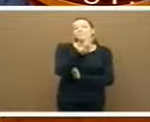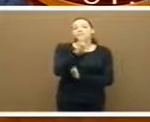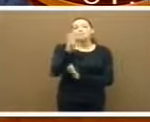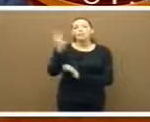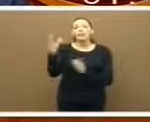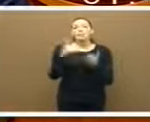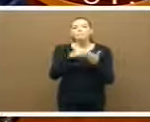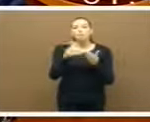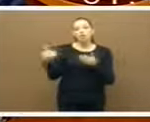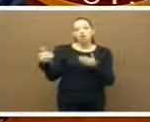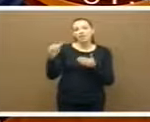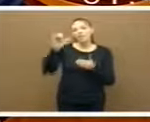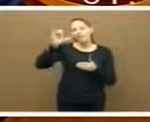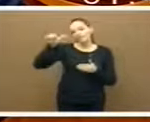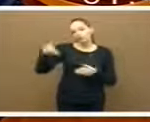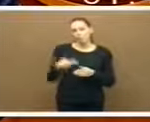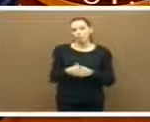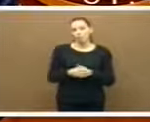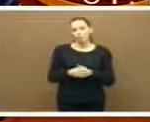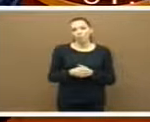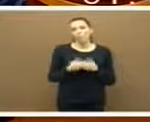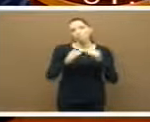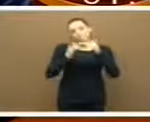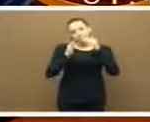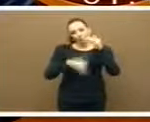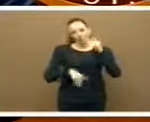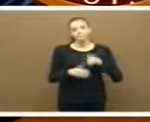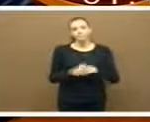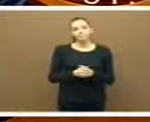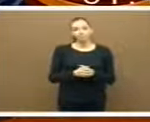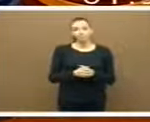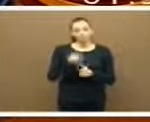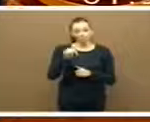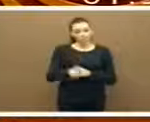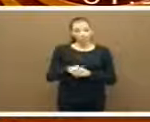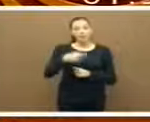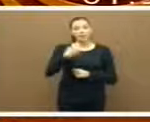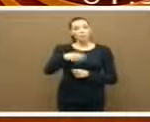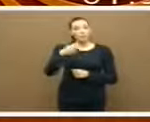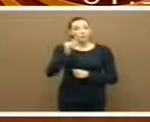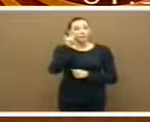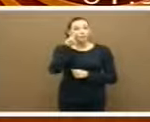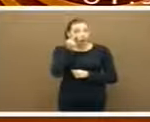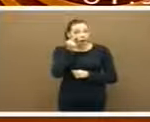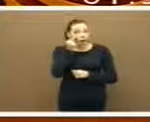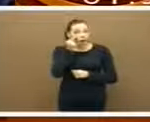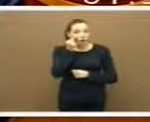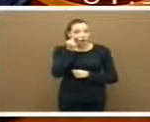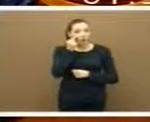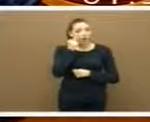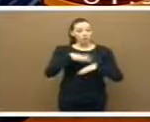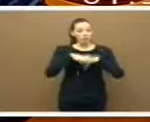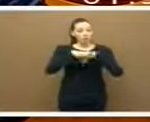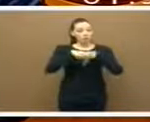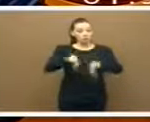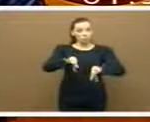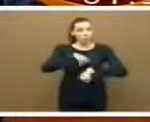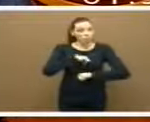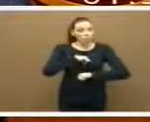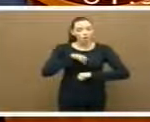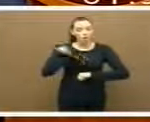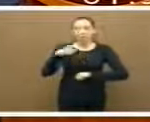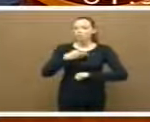33,5 millones de euros. Desde que gobierna el Partido Popular y el señor Monago, como he dicho, los ayuntamientos extremeños han tenido una minoración en sus ingresos,